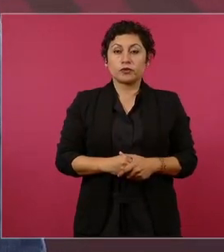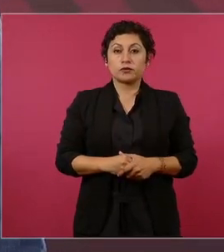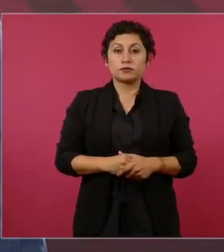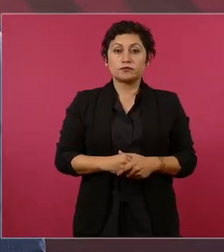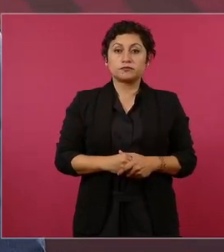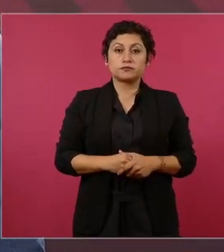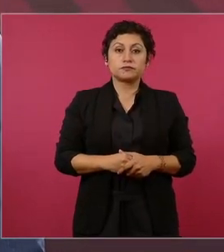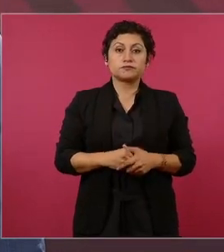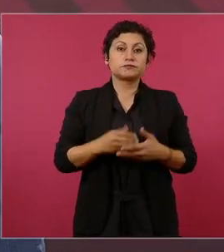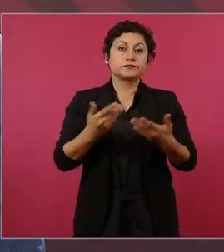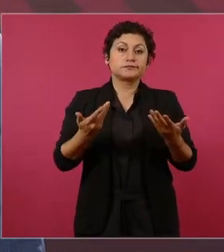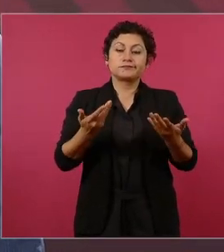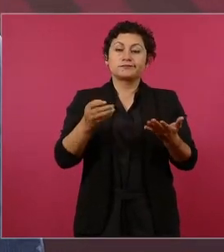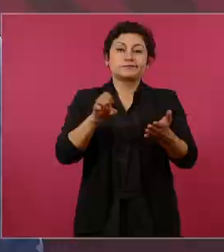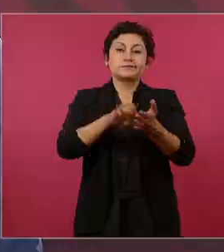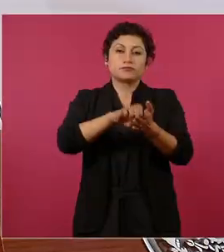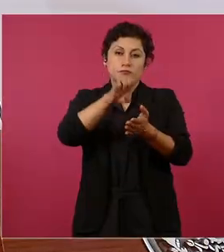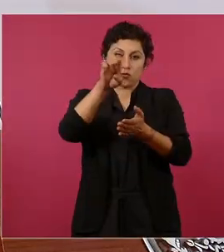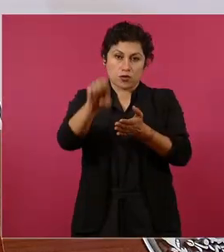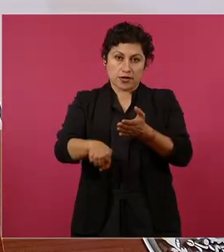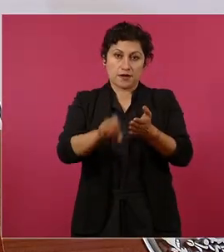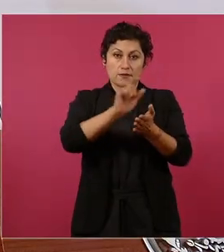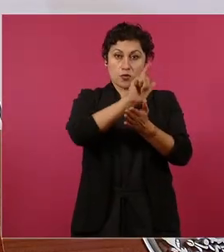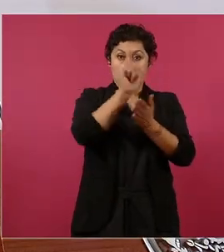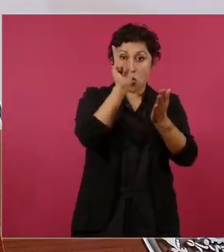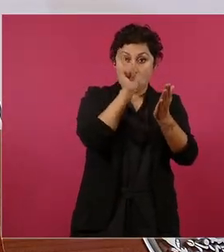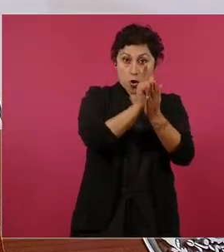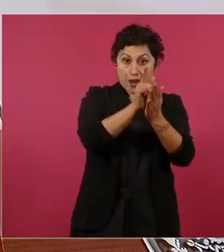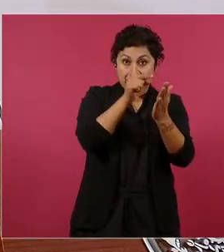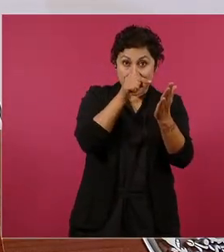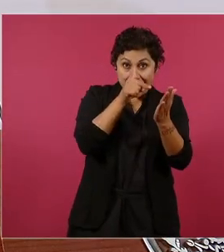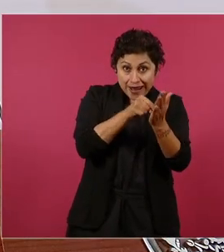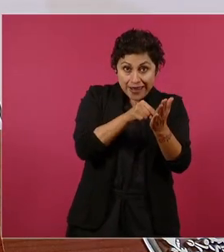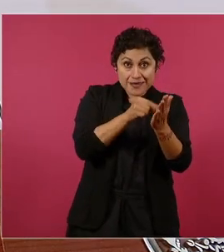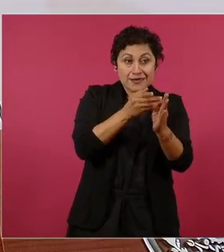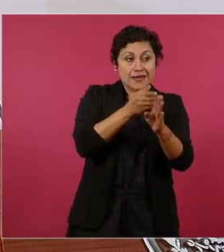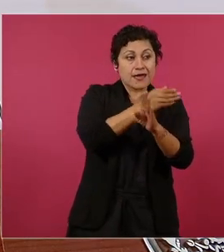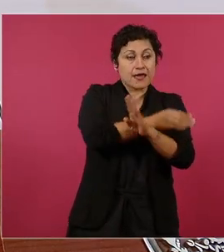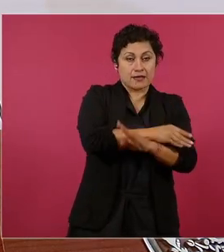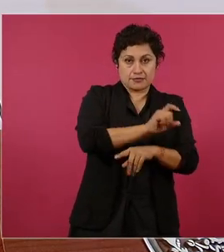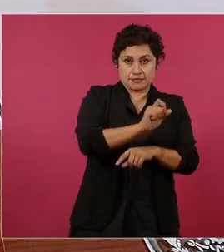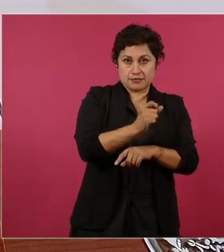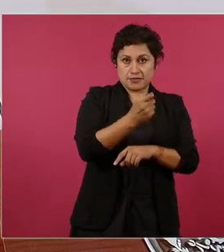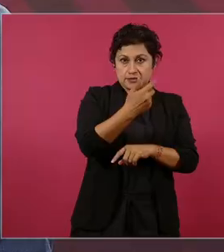una cancelación de la reforma del 27 y va a generar